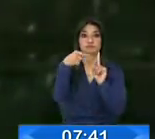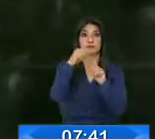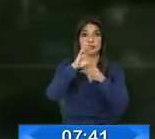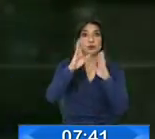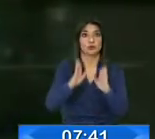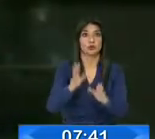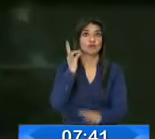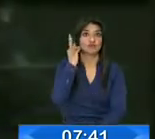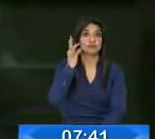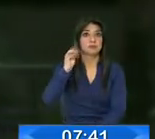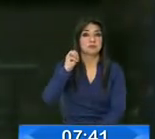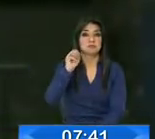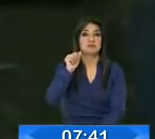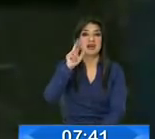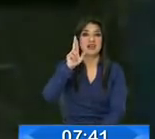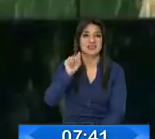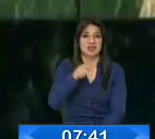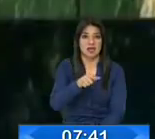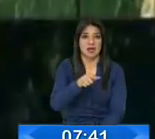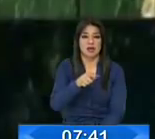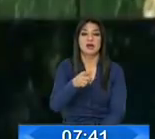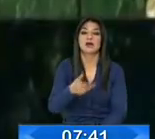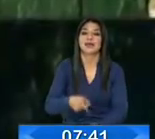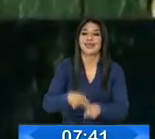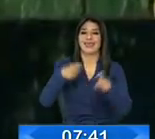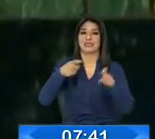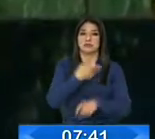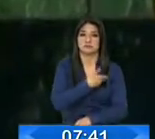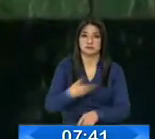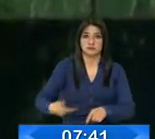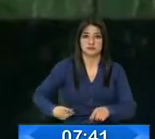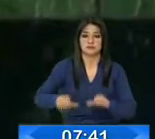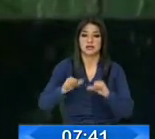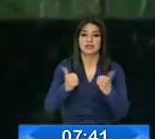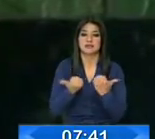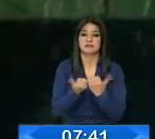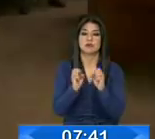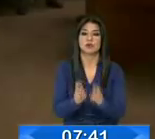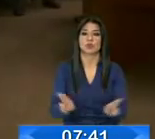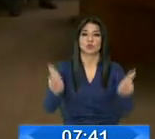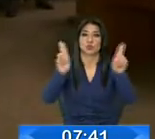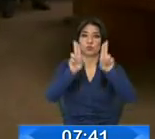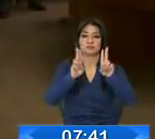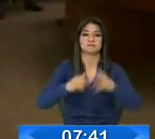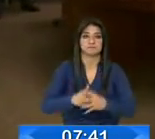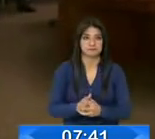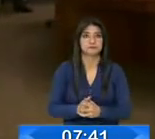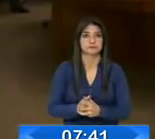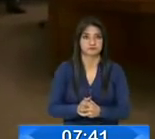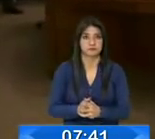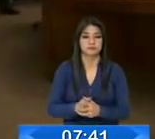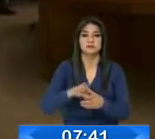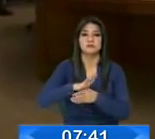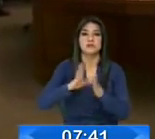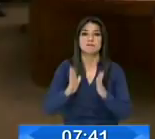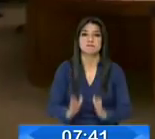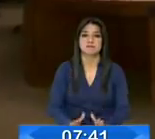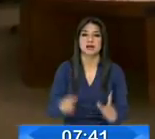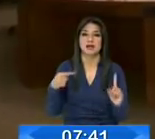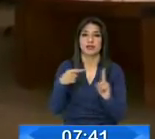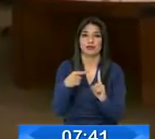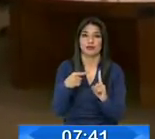María Fernanda Espinosa, quien fue presidenta de la Asamblea General de la ONU. Así lo dio a conocer el embajador de Antigua y